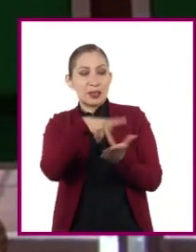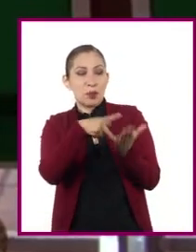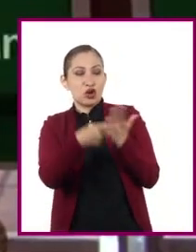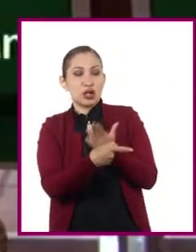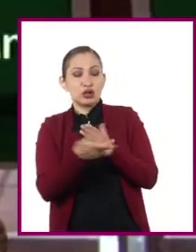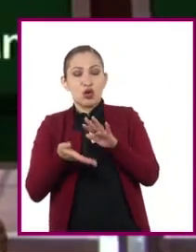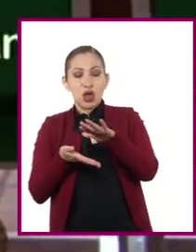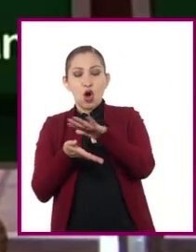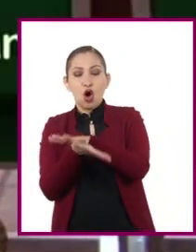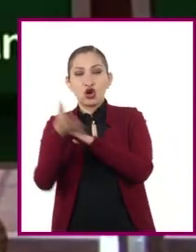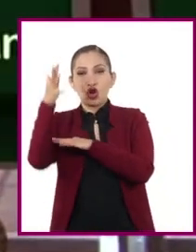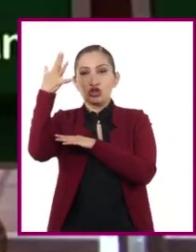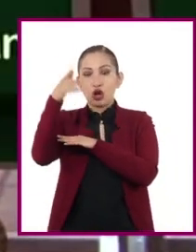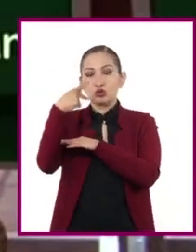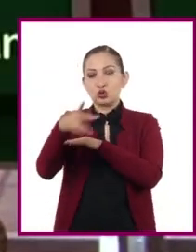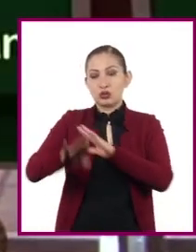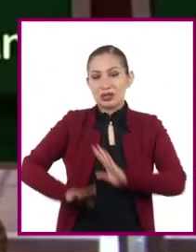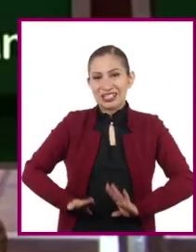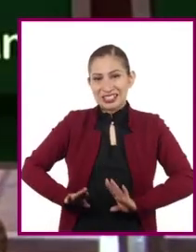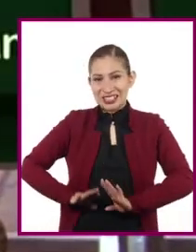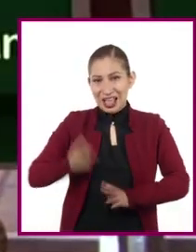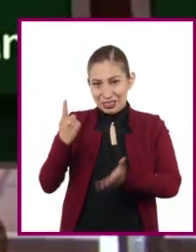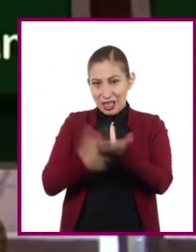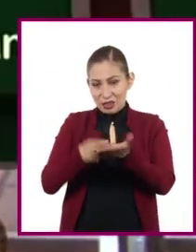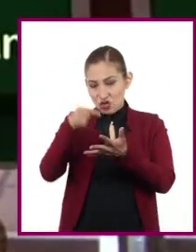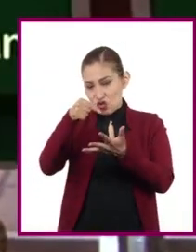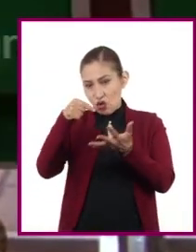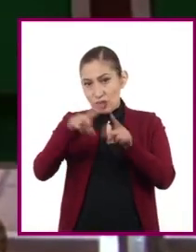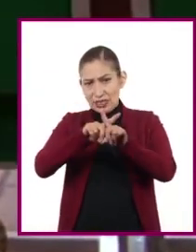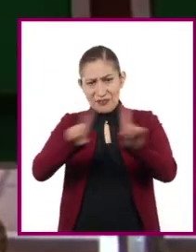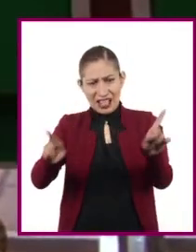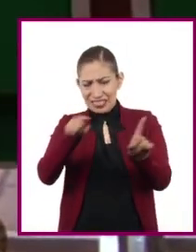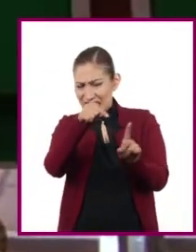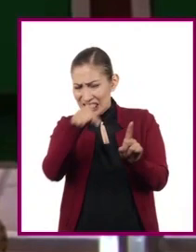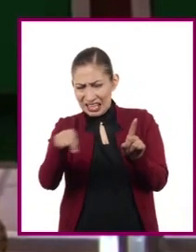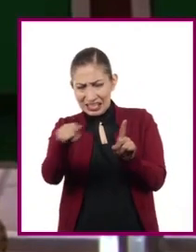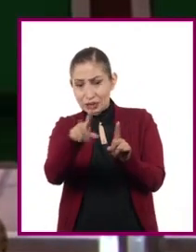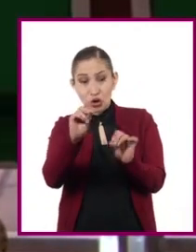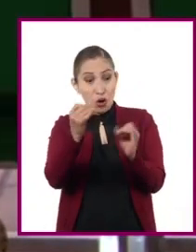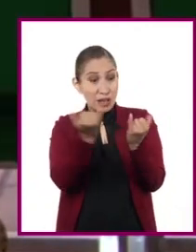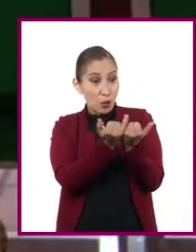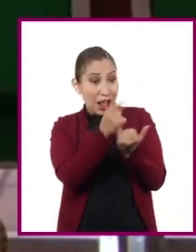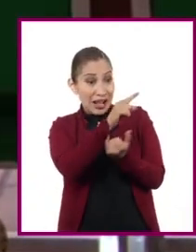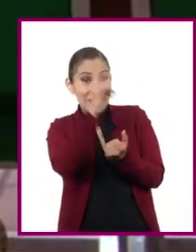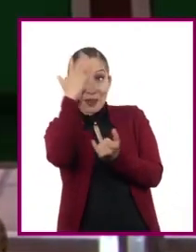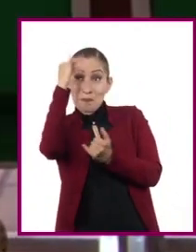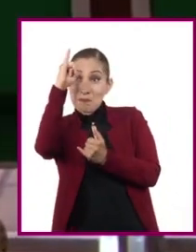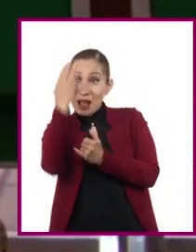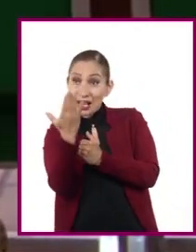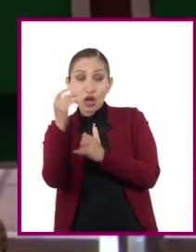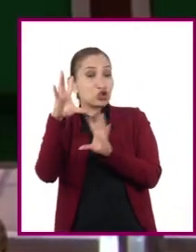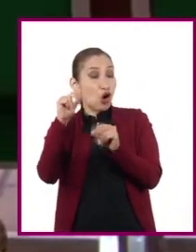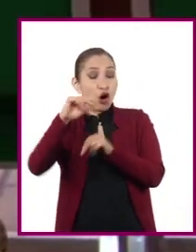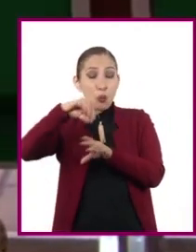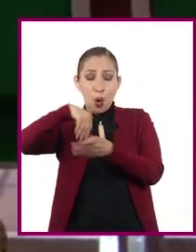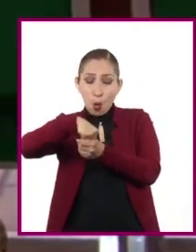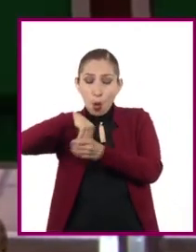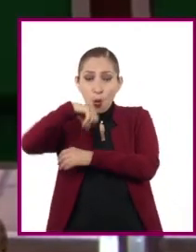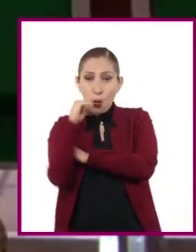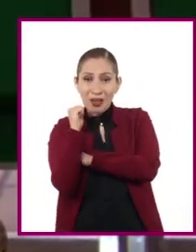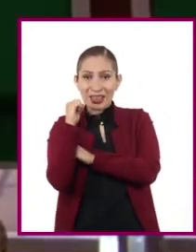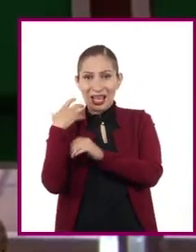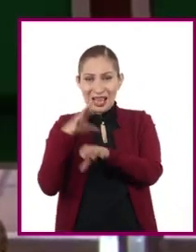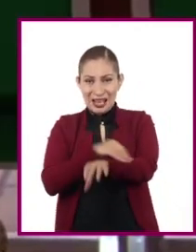horno solar, por sus características que son totalmente distintas, no son de formación de imágenes, sino de concentración